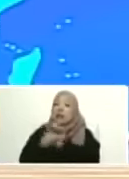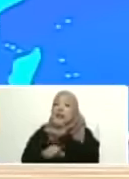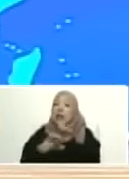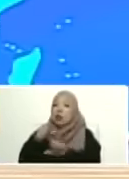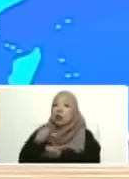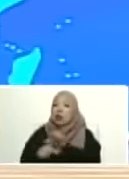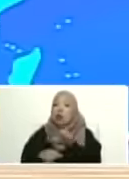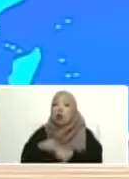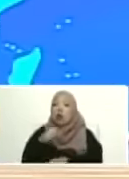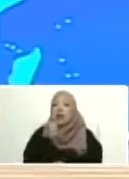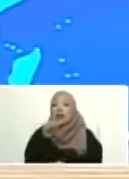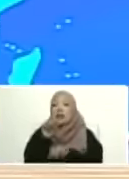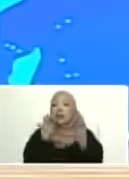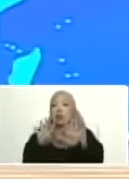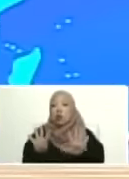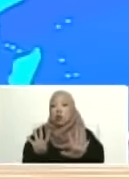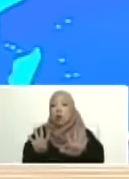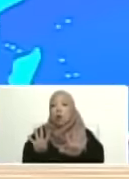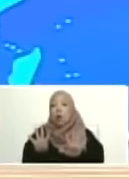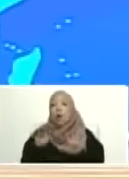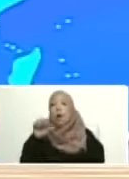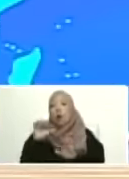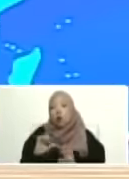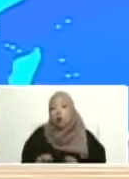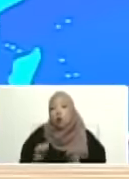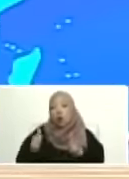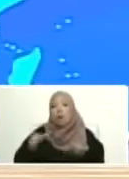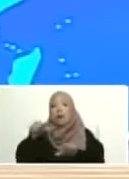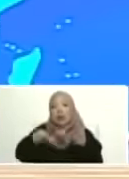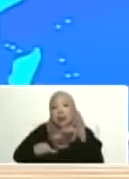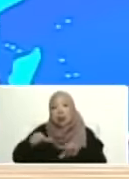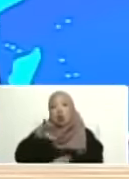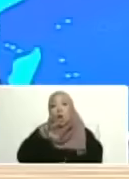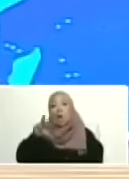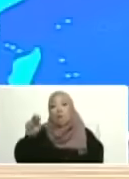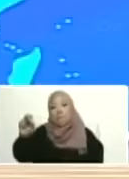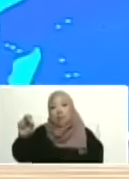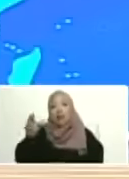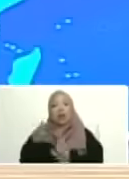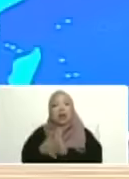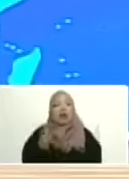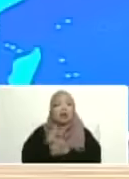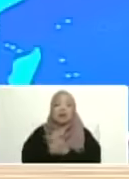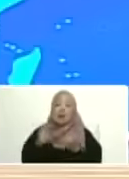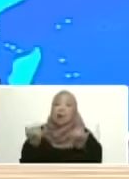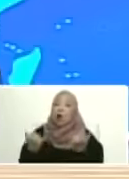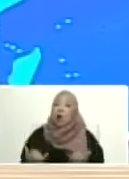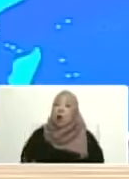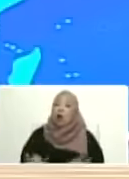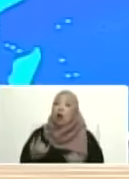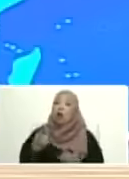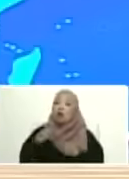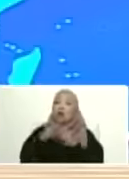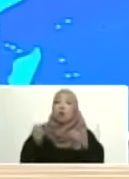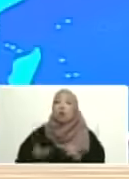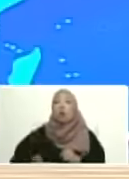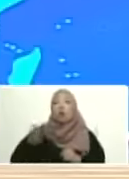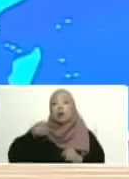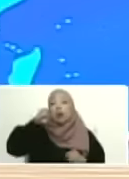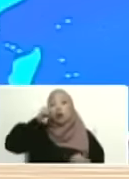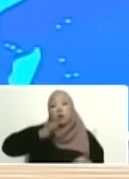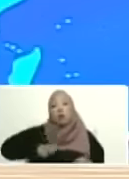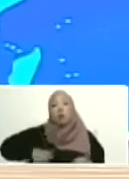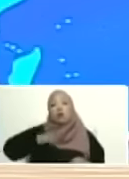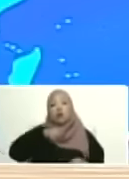siglo XIX, principios del siglo XX, ha sido declarado por la independencia de importantes pueblos como el